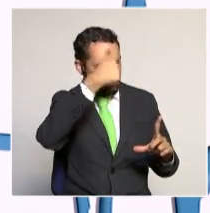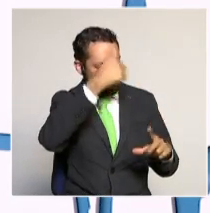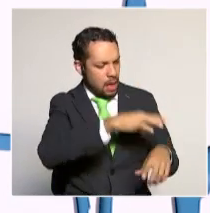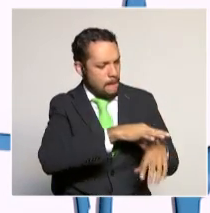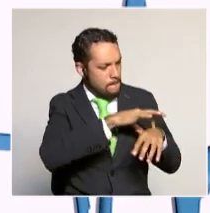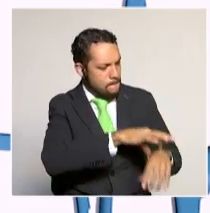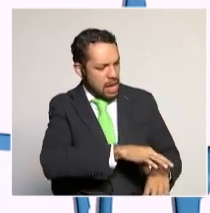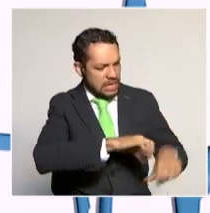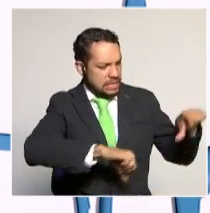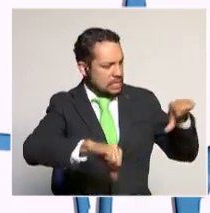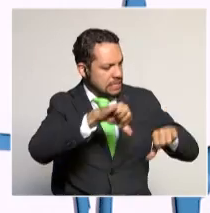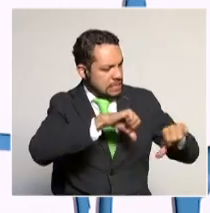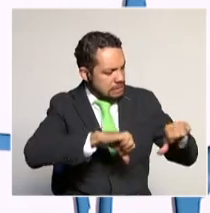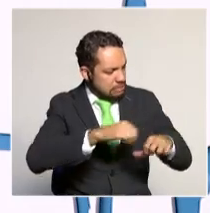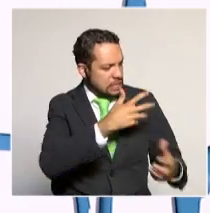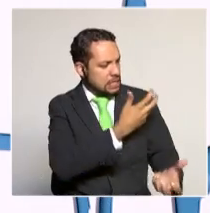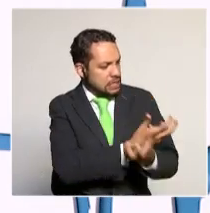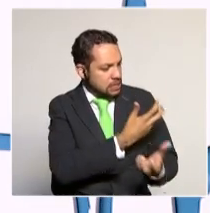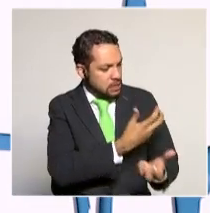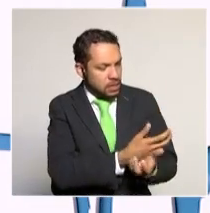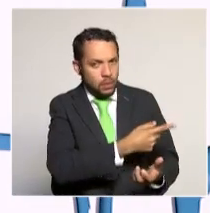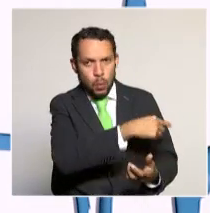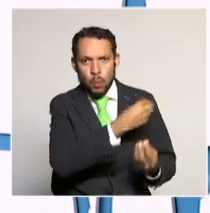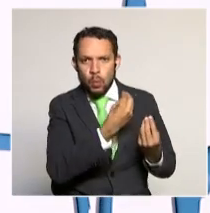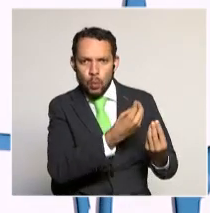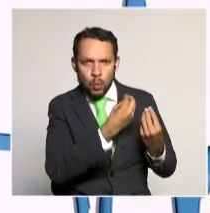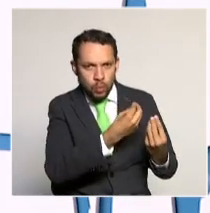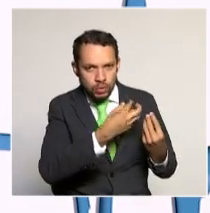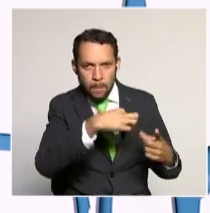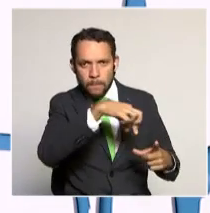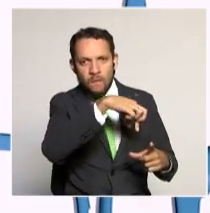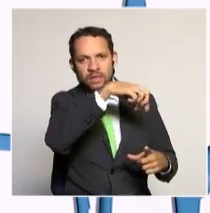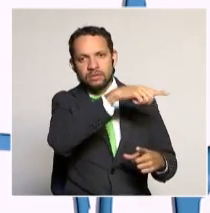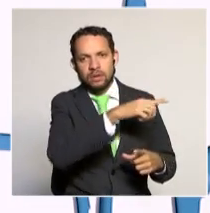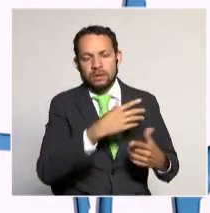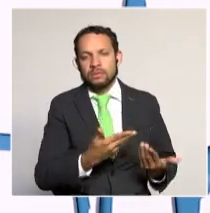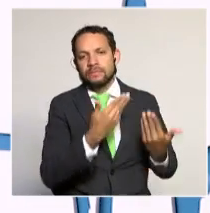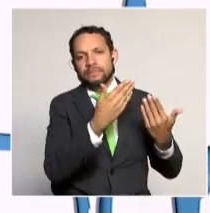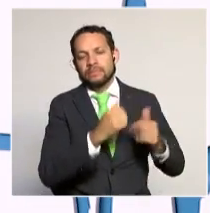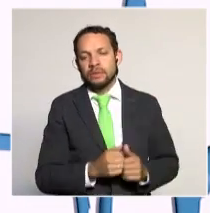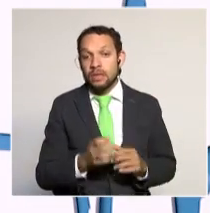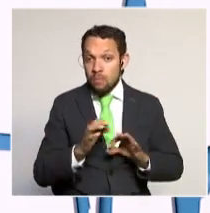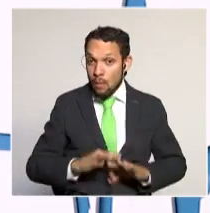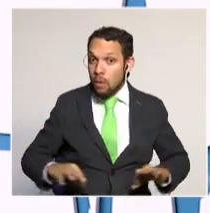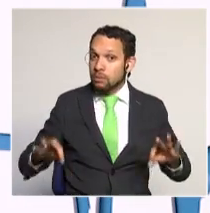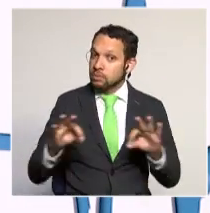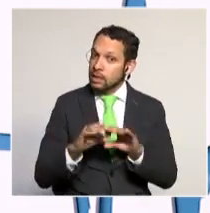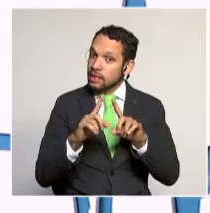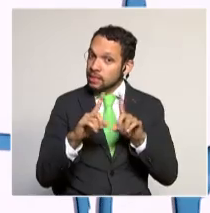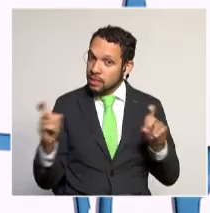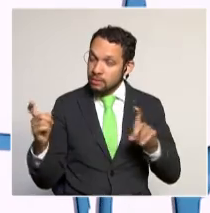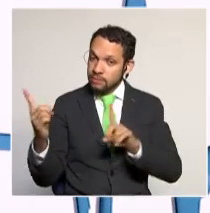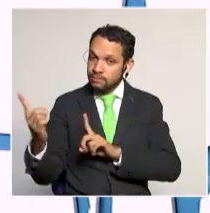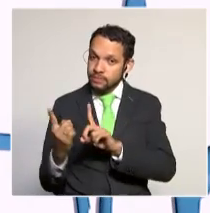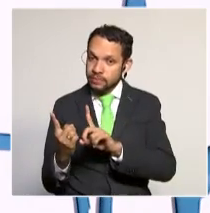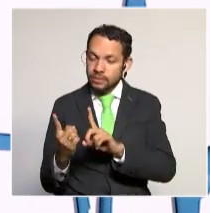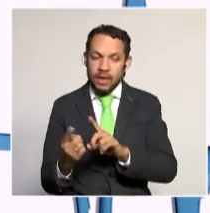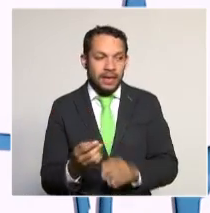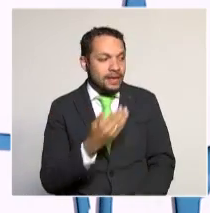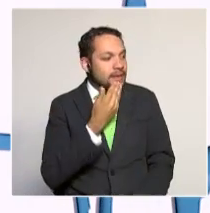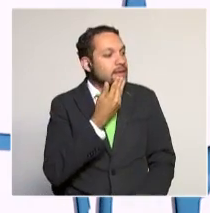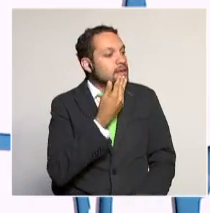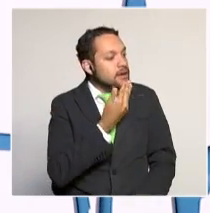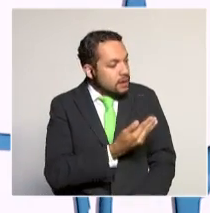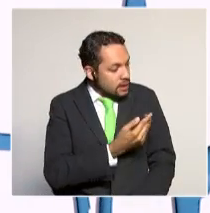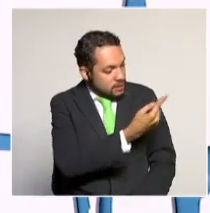en química. Miren todo lo que hay detrás de todo este tema para que ustedes entiendan la importancia de una consulta. Quiero agradecerle al